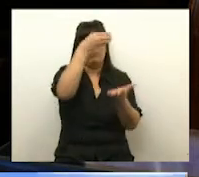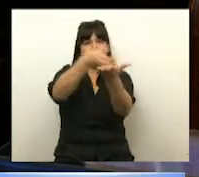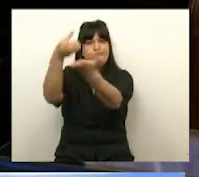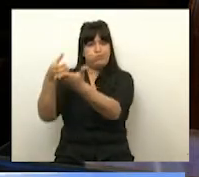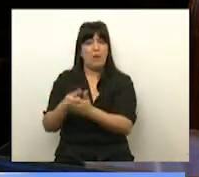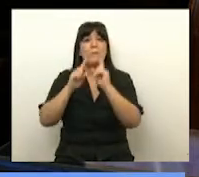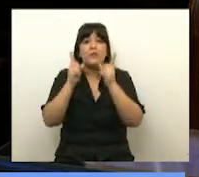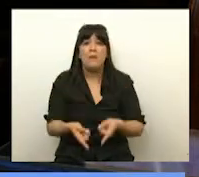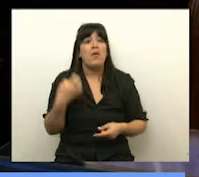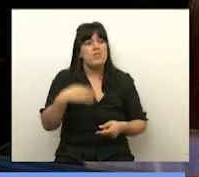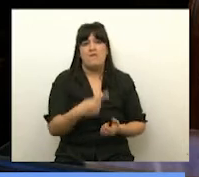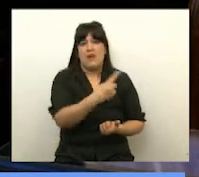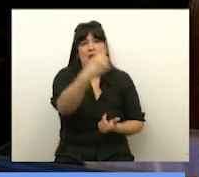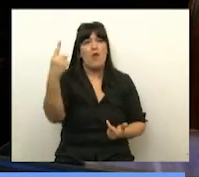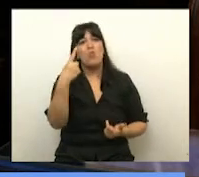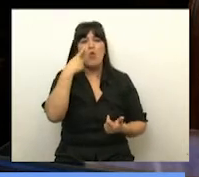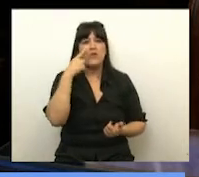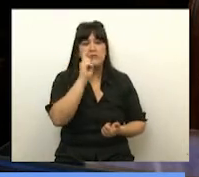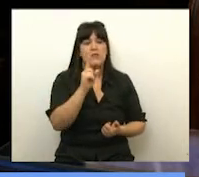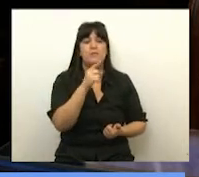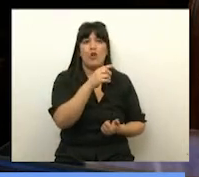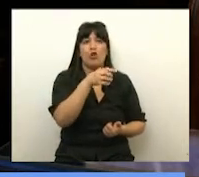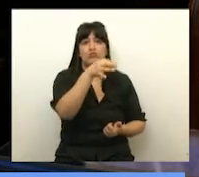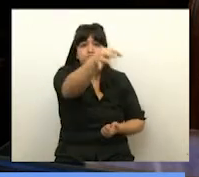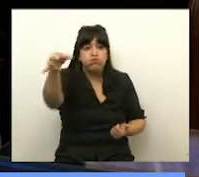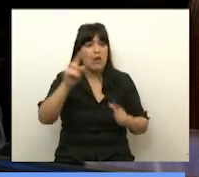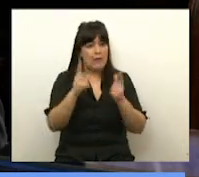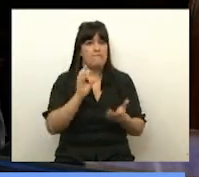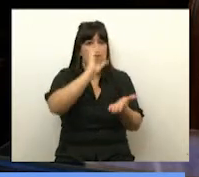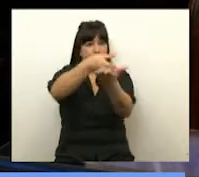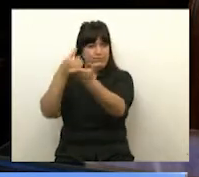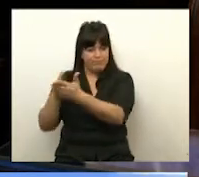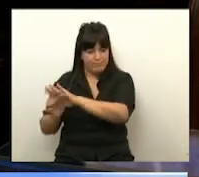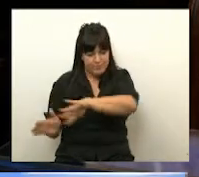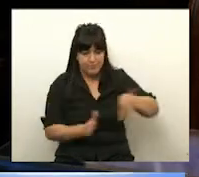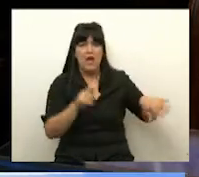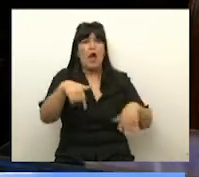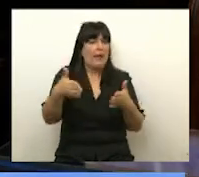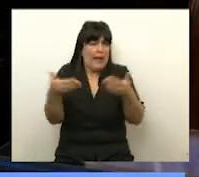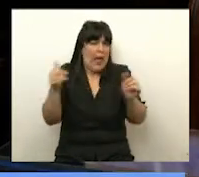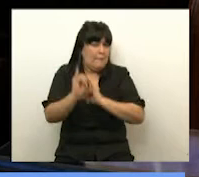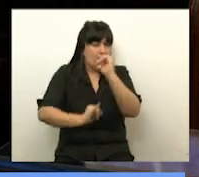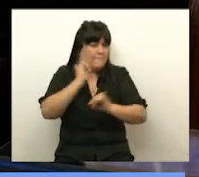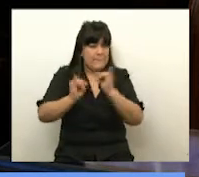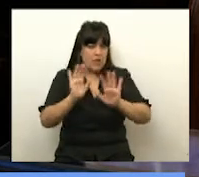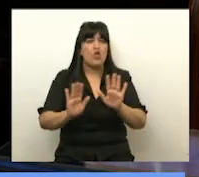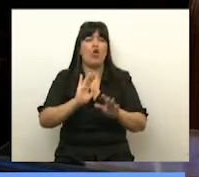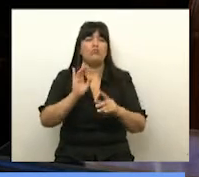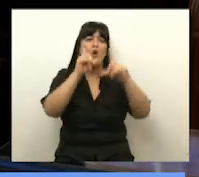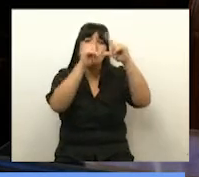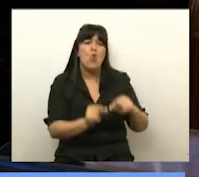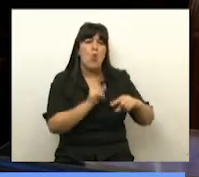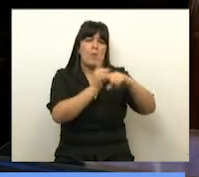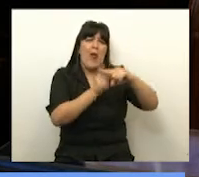que volver a cada uno de los municipios. Y luego podemos ir a lo macro, rápidamente, para no seguir cargándonos de números en esta